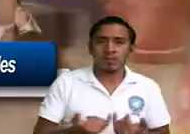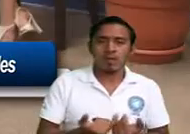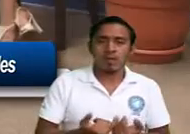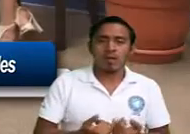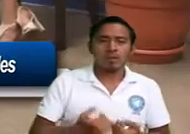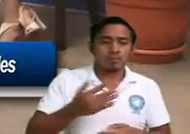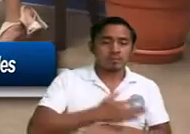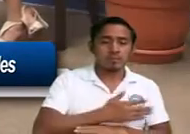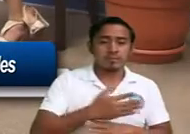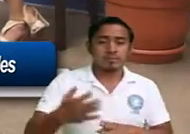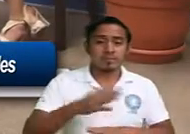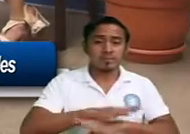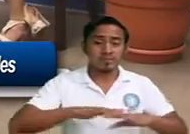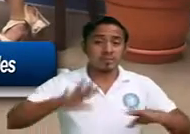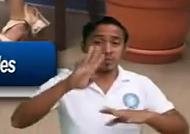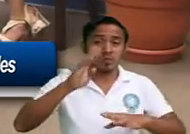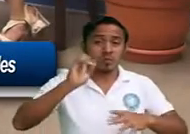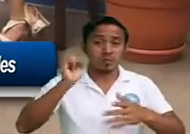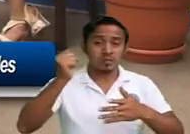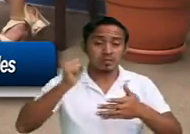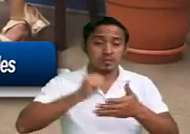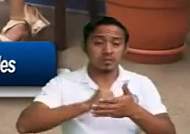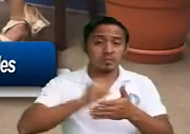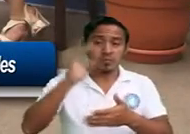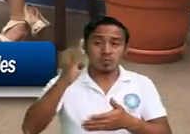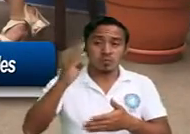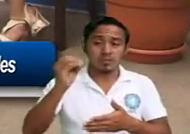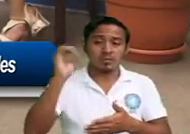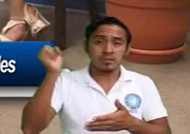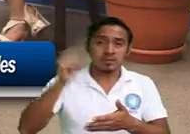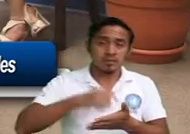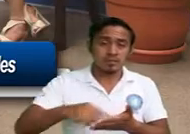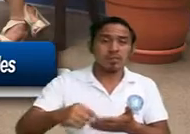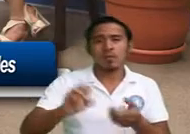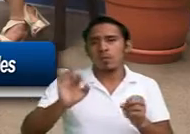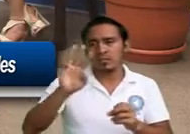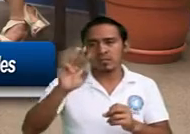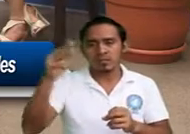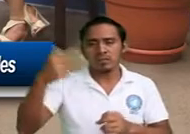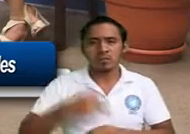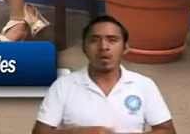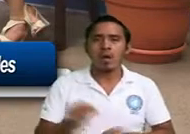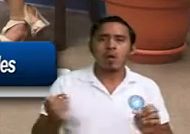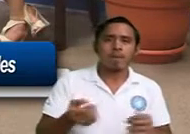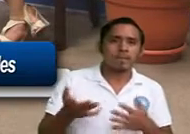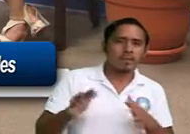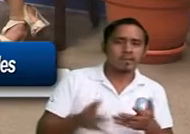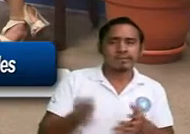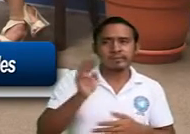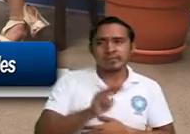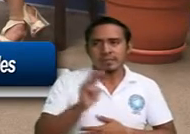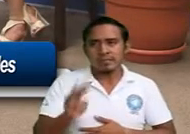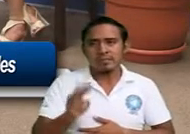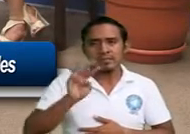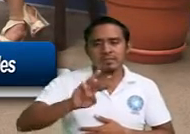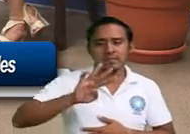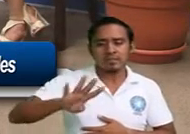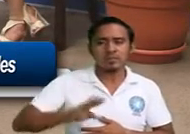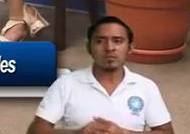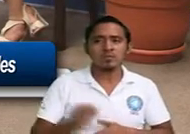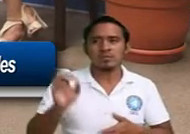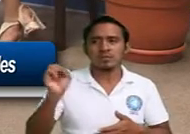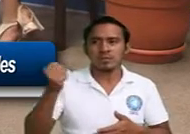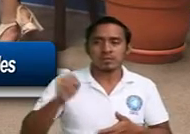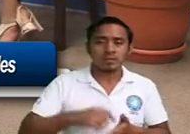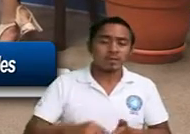a las 40 semanas o a las 39. Sí. Generalmente se espera que estén a los 33, 34 semanas.